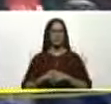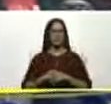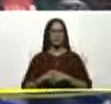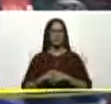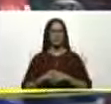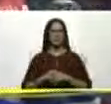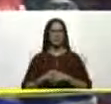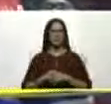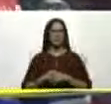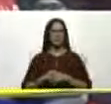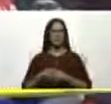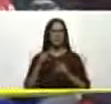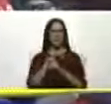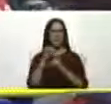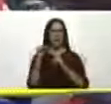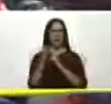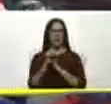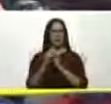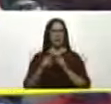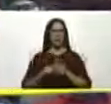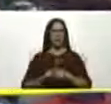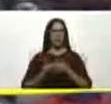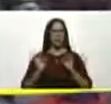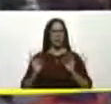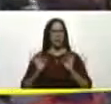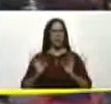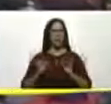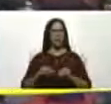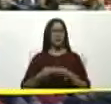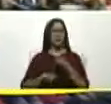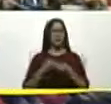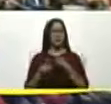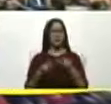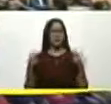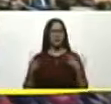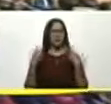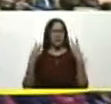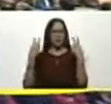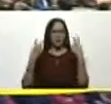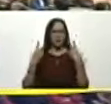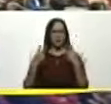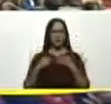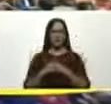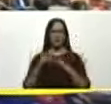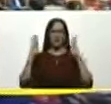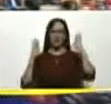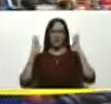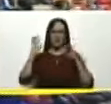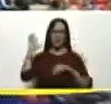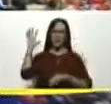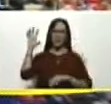Es el ambiente, justamente lo que será esa victoria del candidato de la patria. Trae toda la fuerza, Reyes